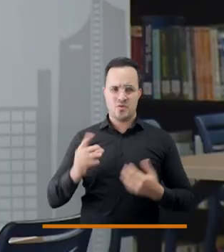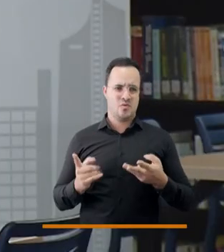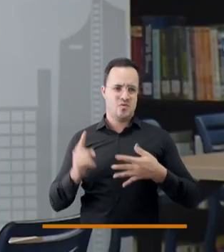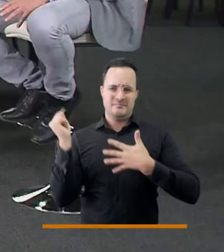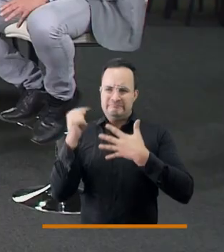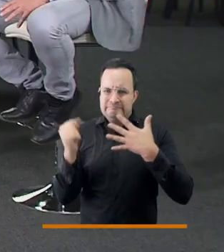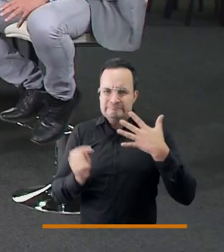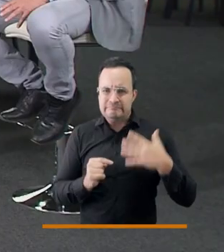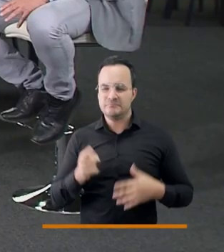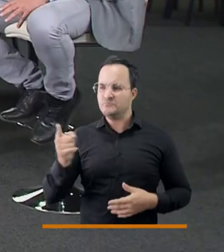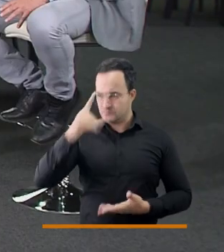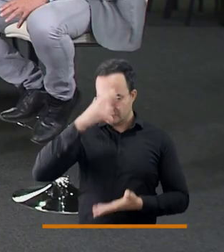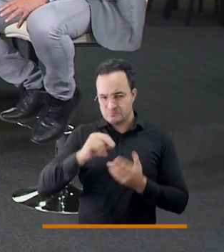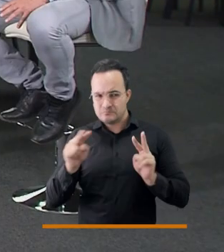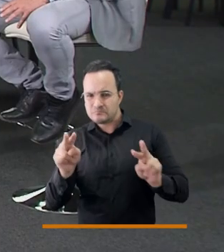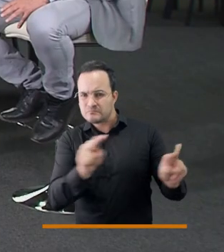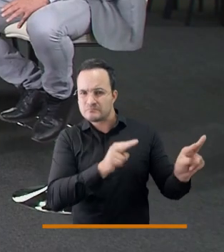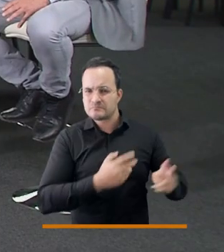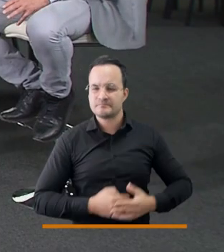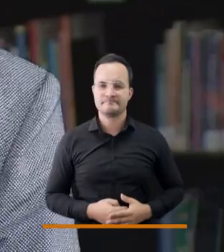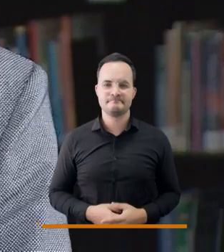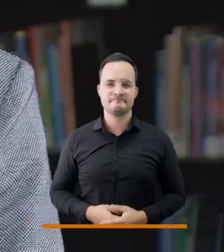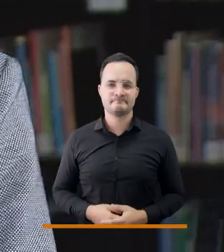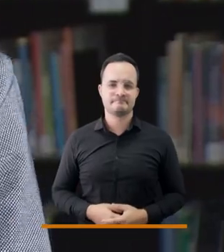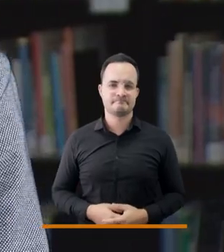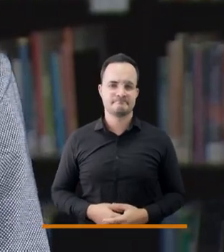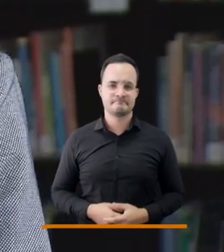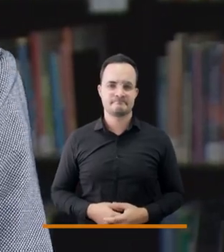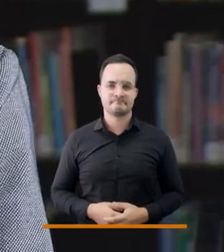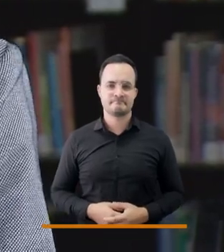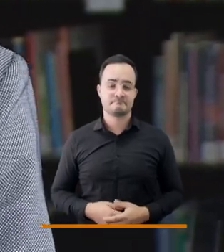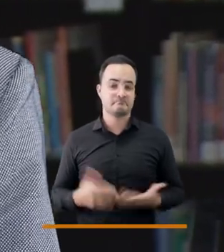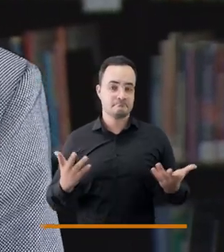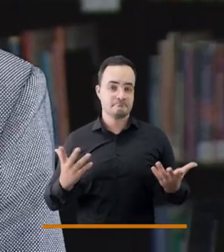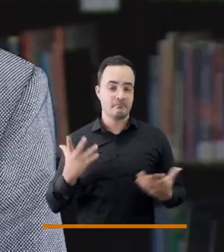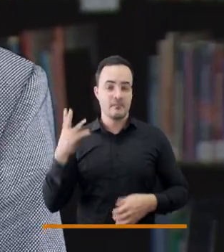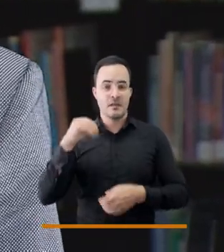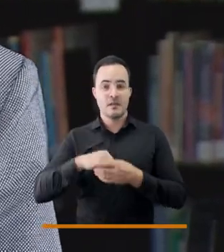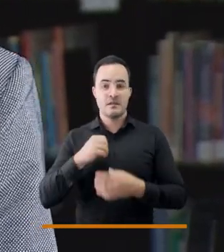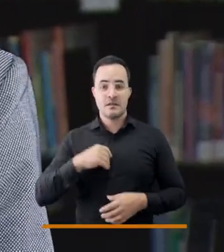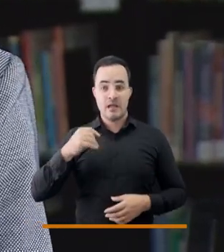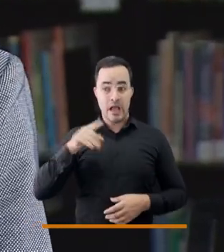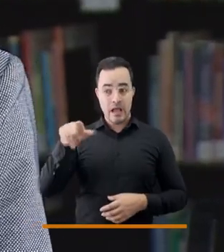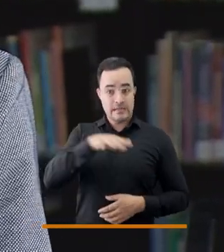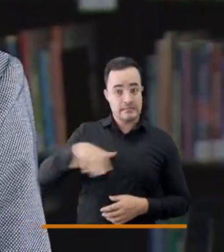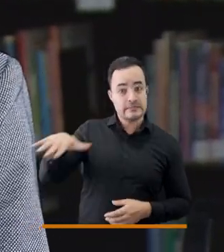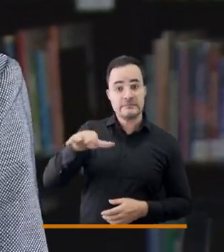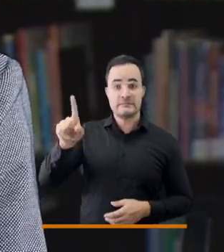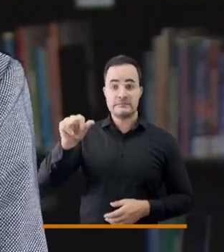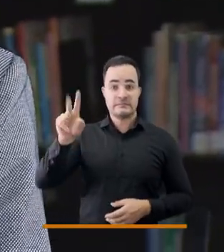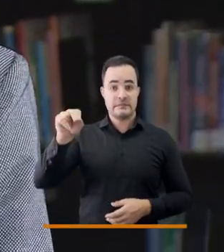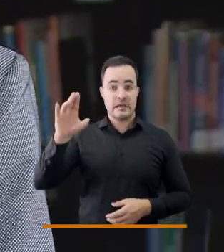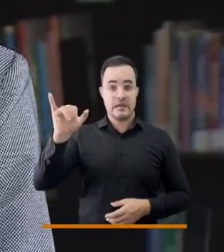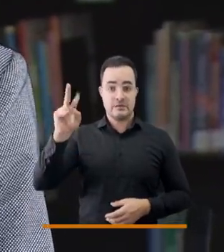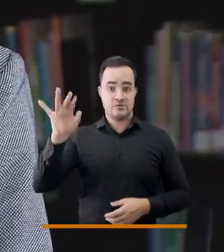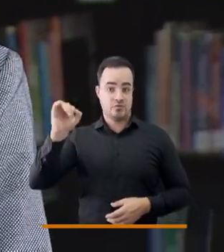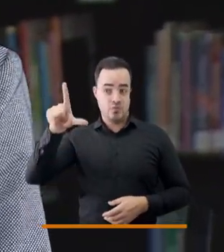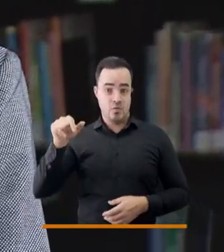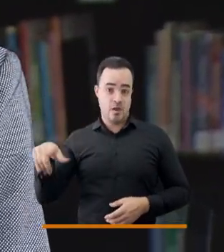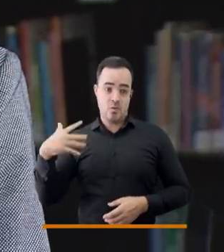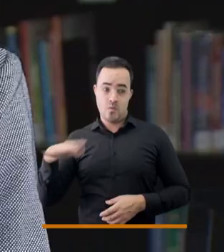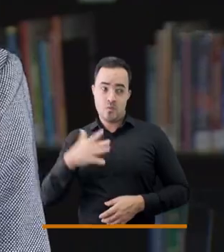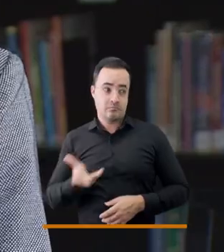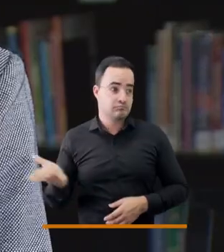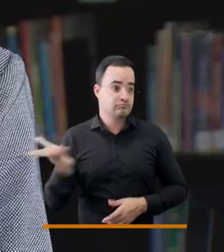construir efectivamente una cárcel como se está planeando. Bueno, San Cristóbal le aporta mucho a